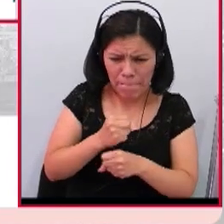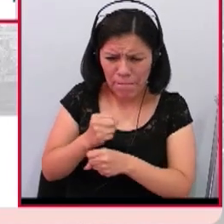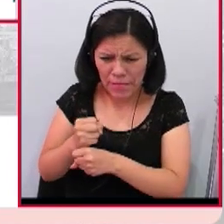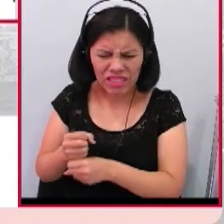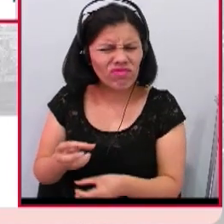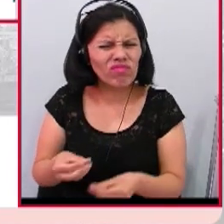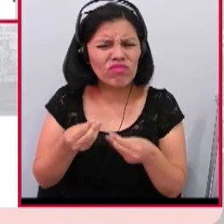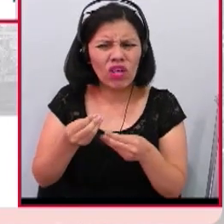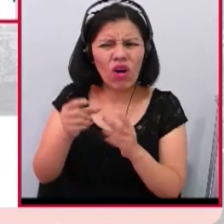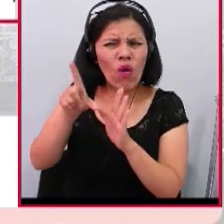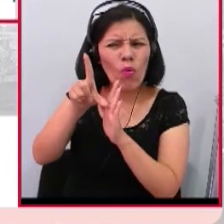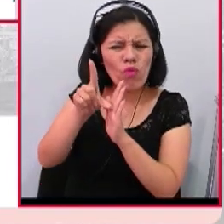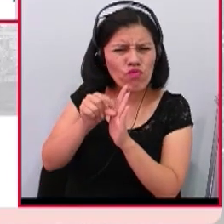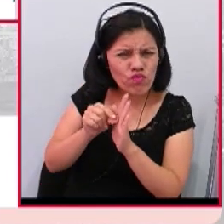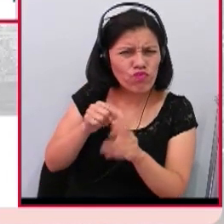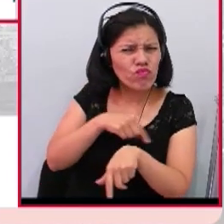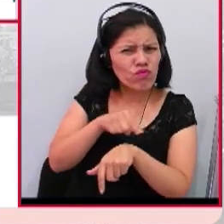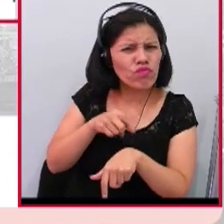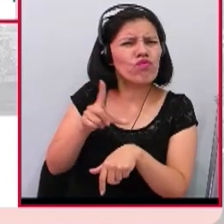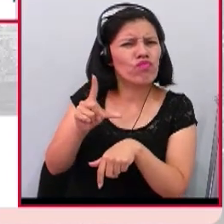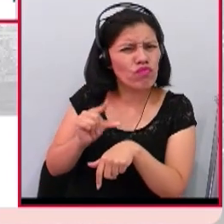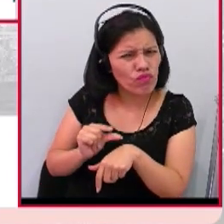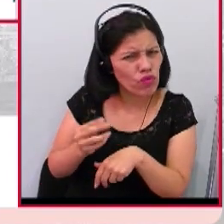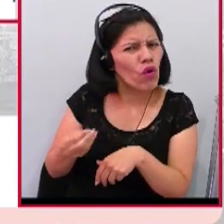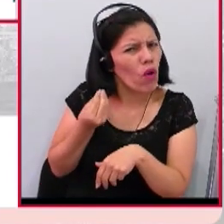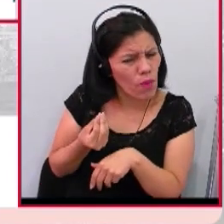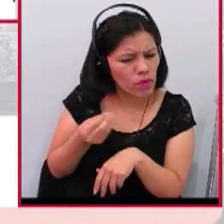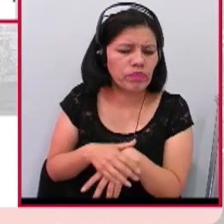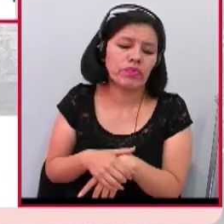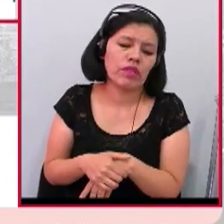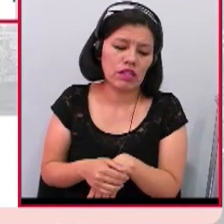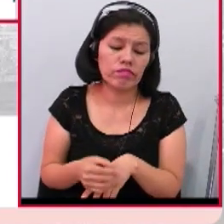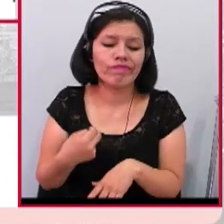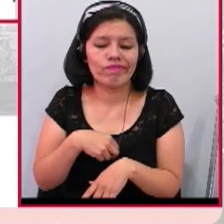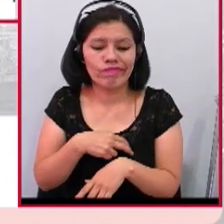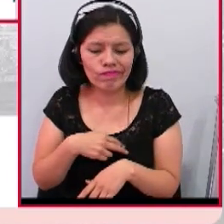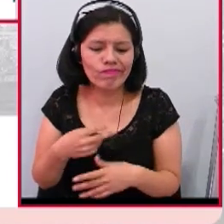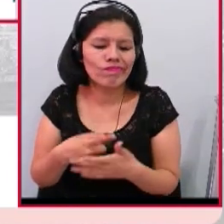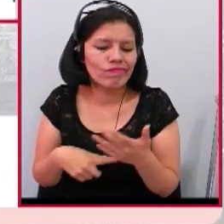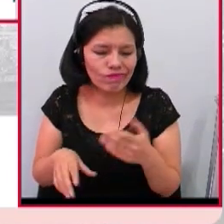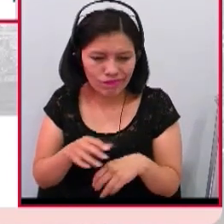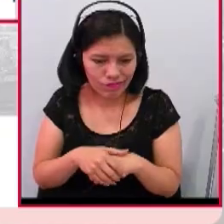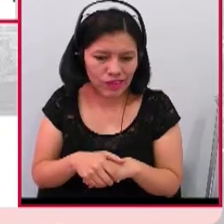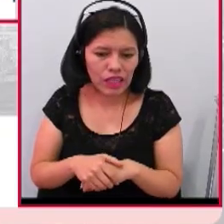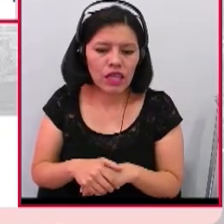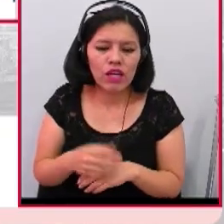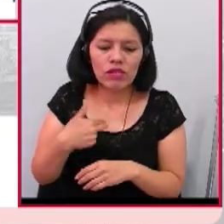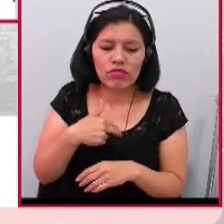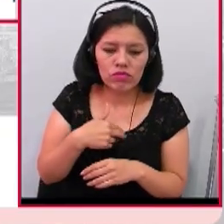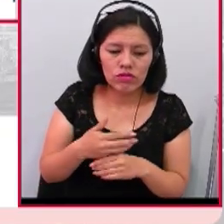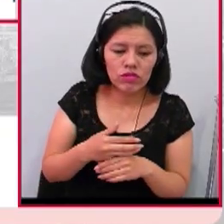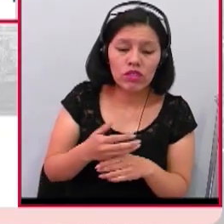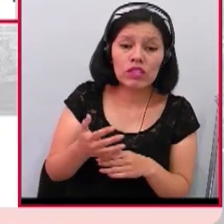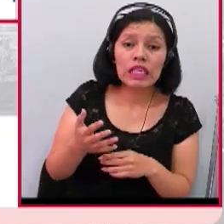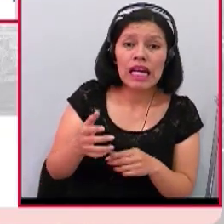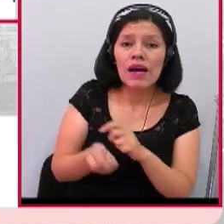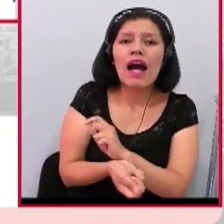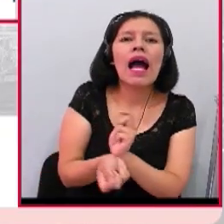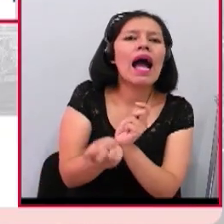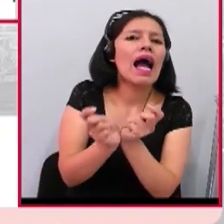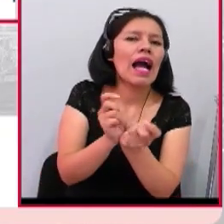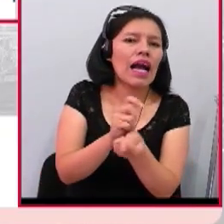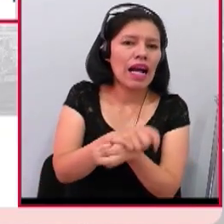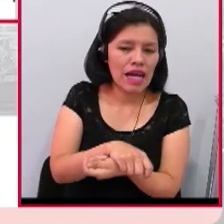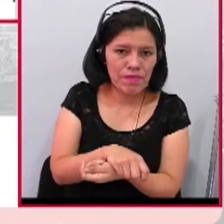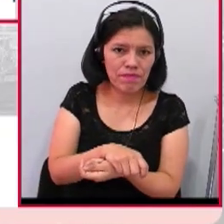esos tiempos? Definitivamente hemos cambiado la inyección de toberas. Antes era 35 grados, ingresamos a